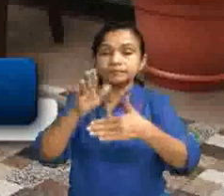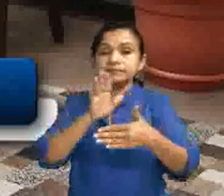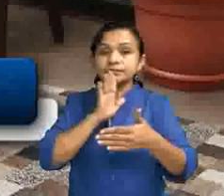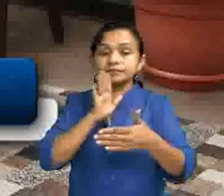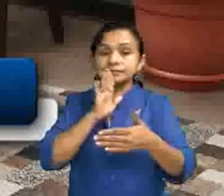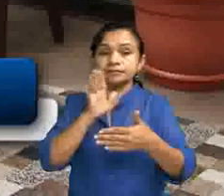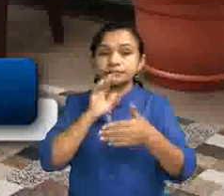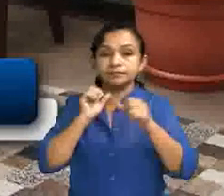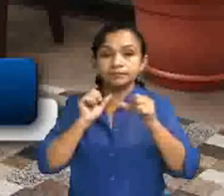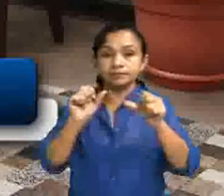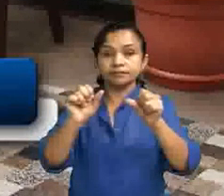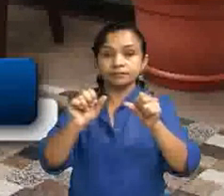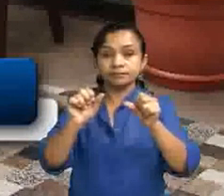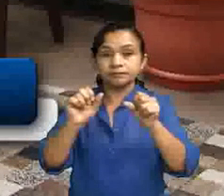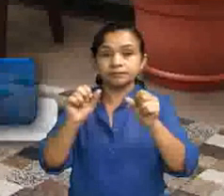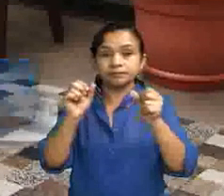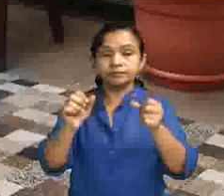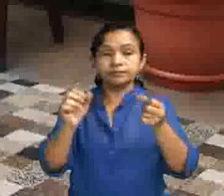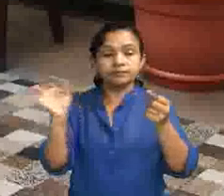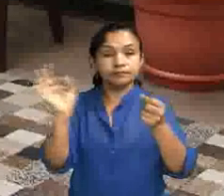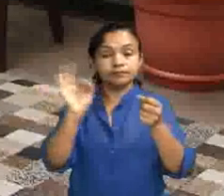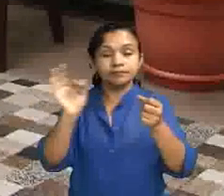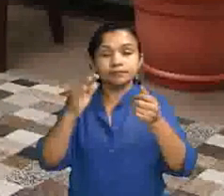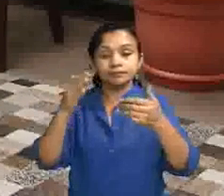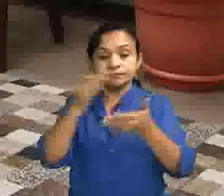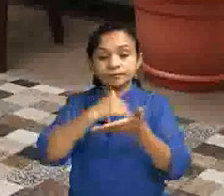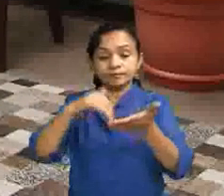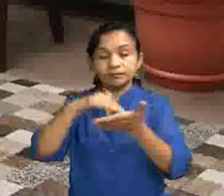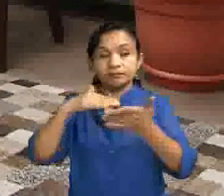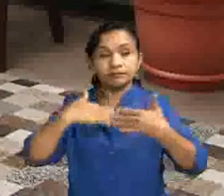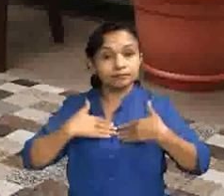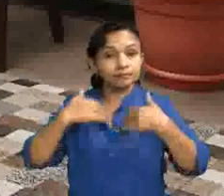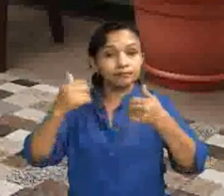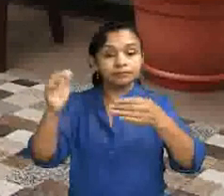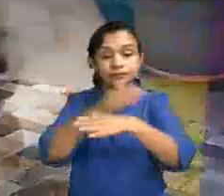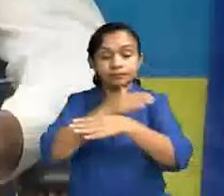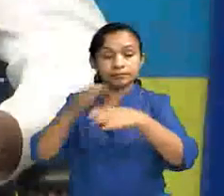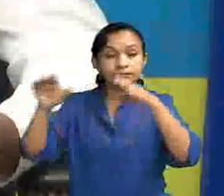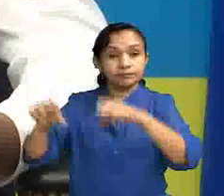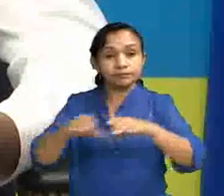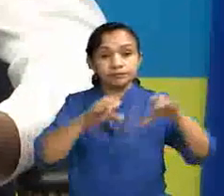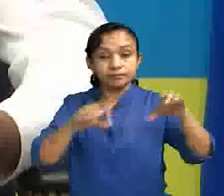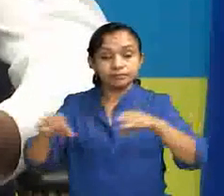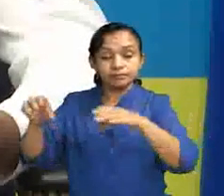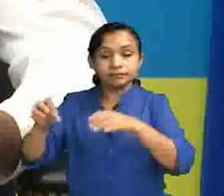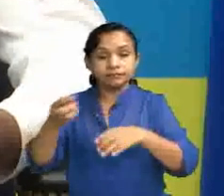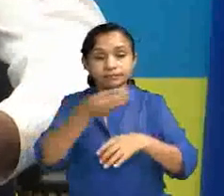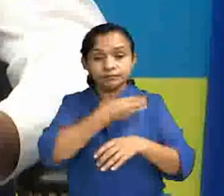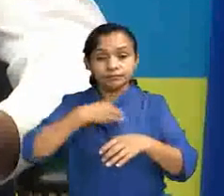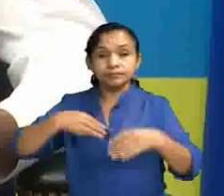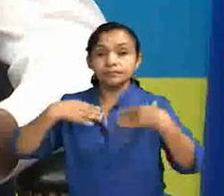seguir conversando más sobre el sistema de salud y las acciones que realiza el MINSA para la prevención de la